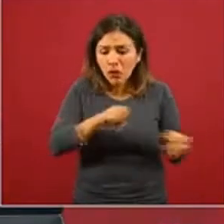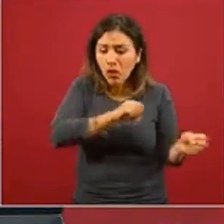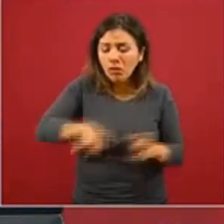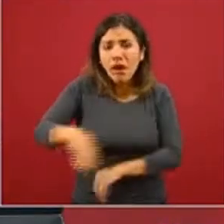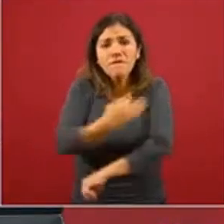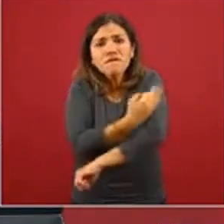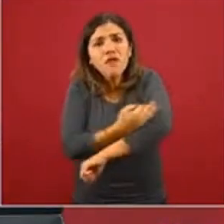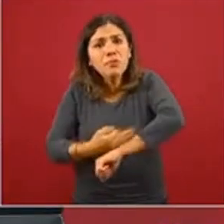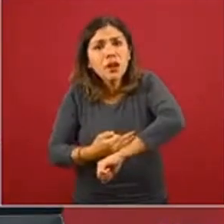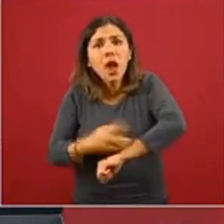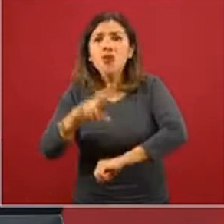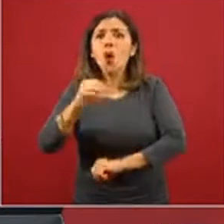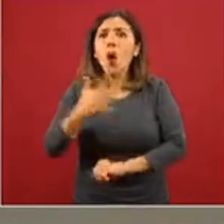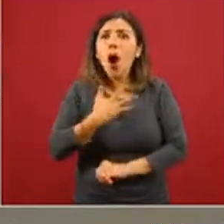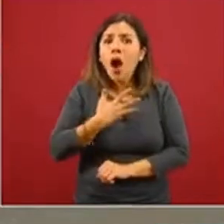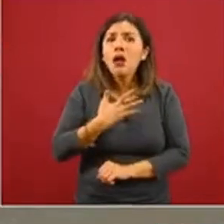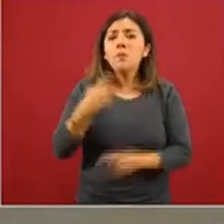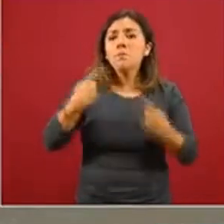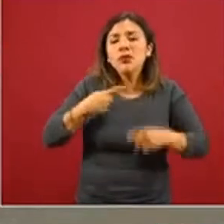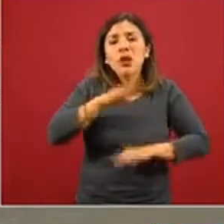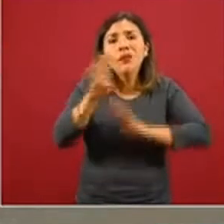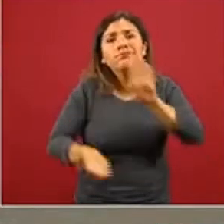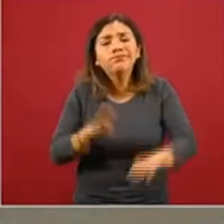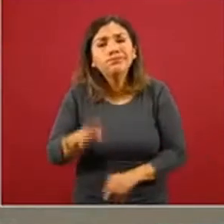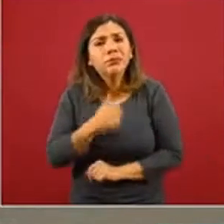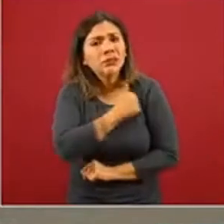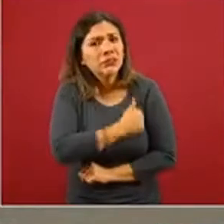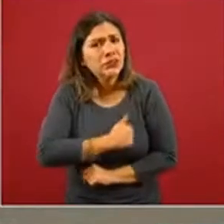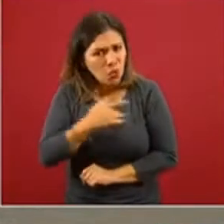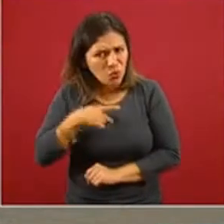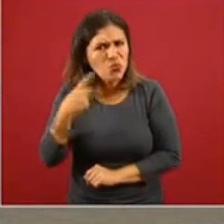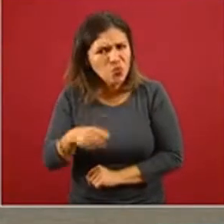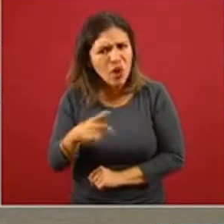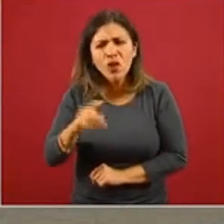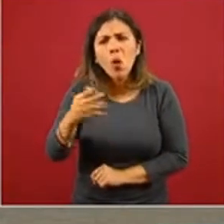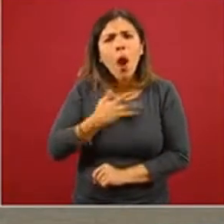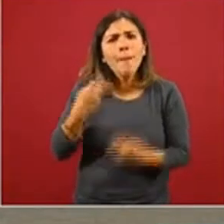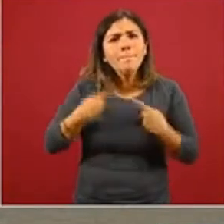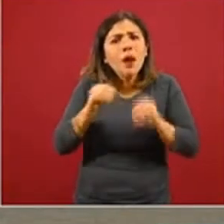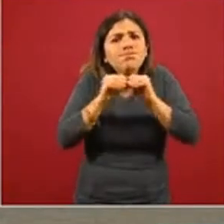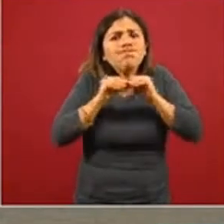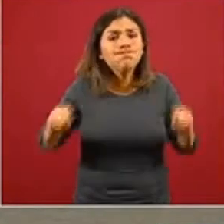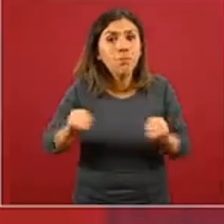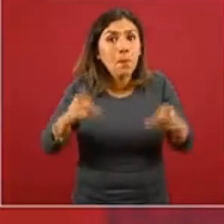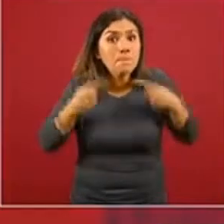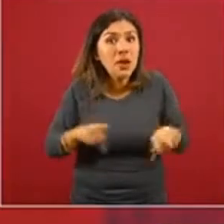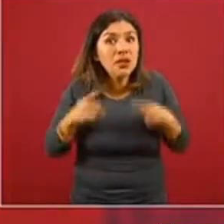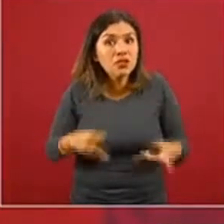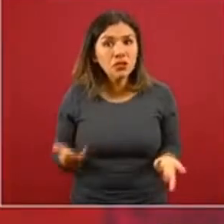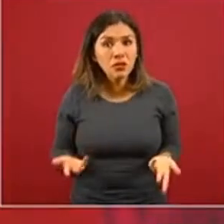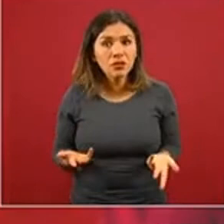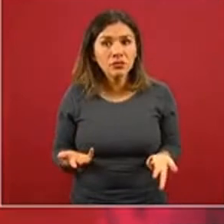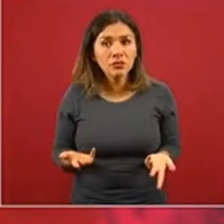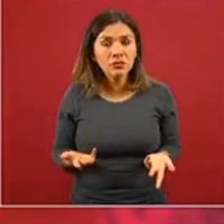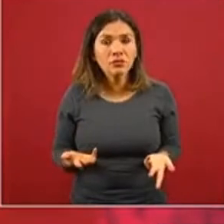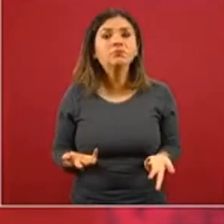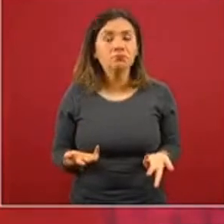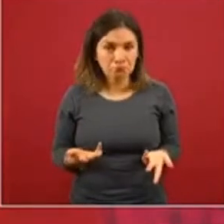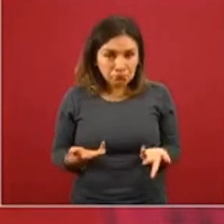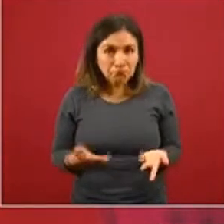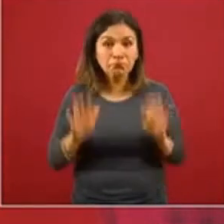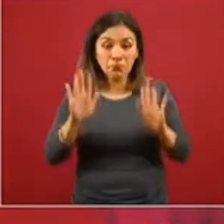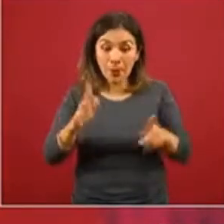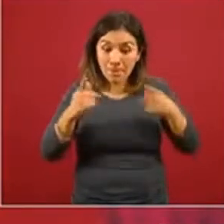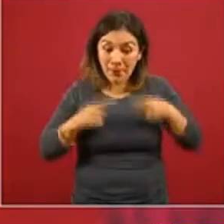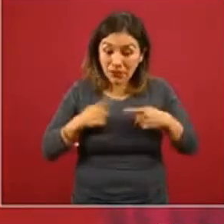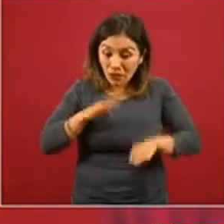familias sin su presencia, sin su apoyo, sin su existencia, sin su cariño. Son personas. Y